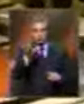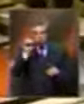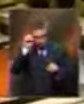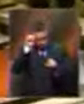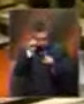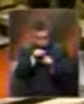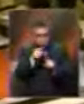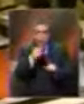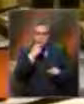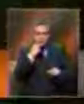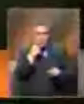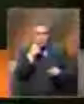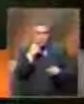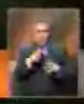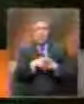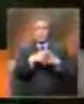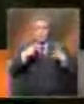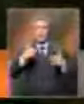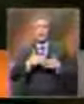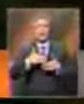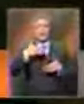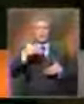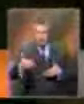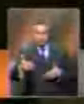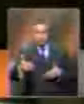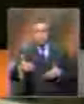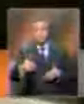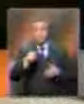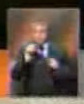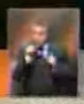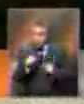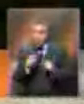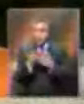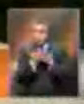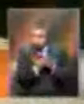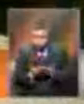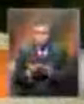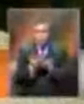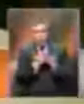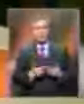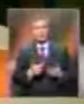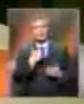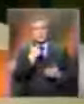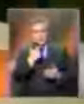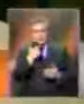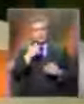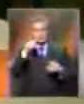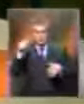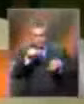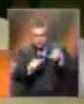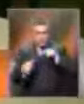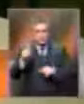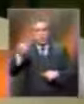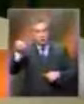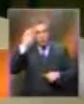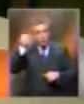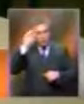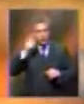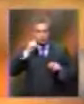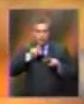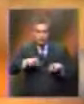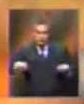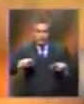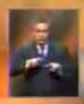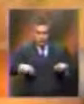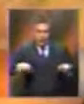el conocimiento fuera más allá de lo teórico. Allí, los estudiantes interesados en la ciencia aprenden a investigar y desarrollar